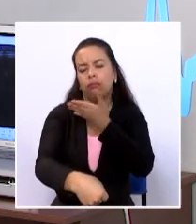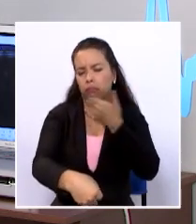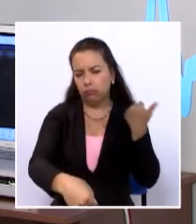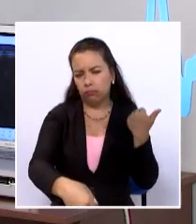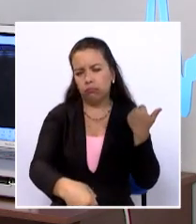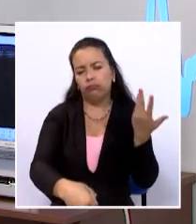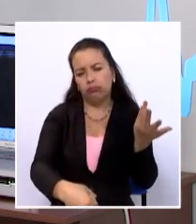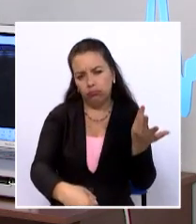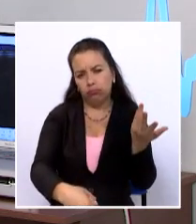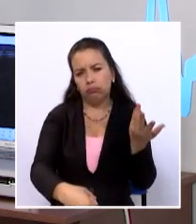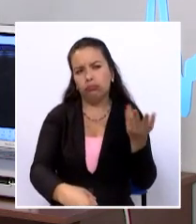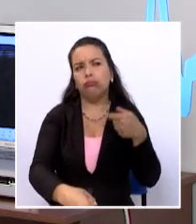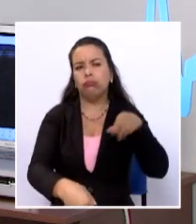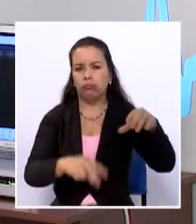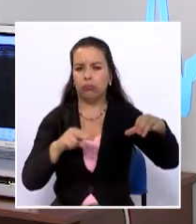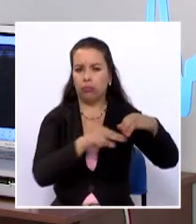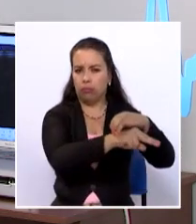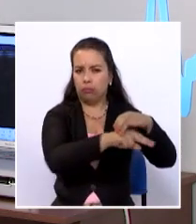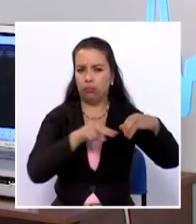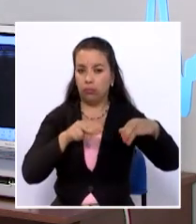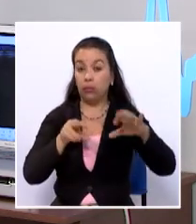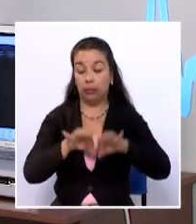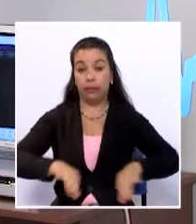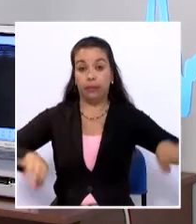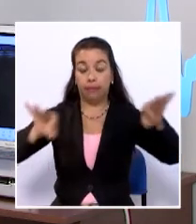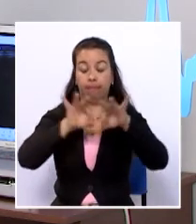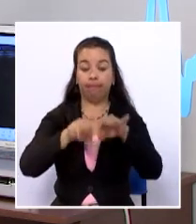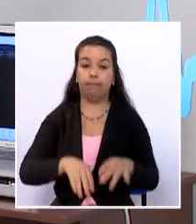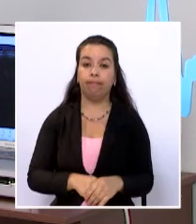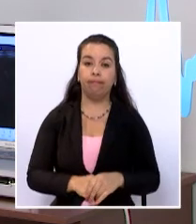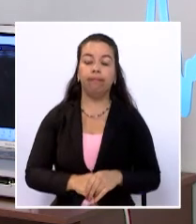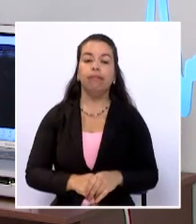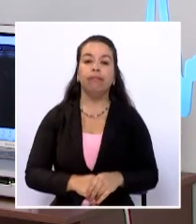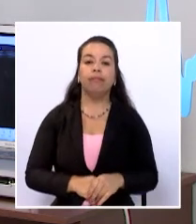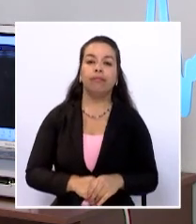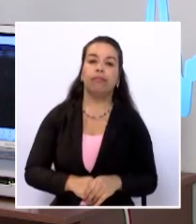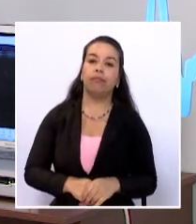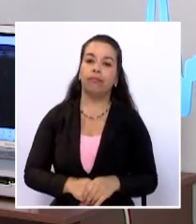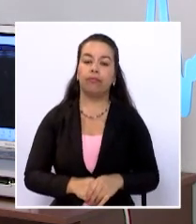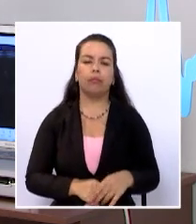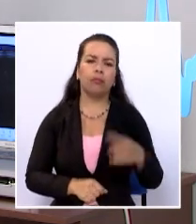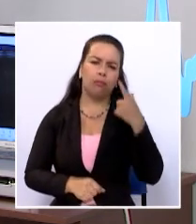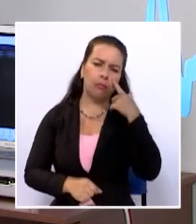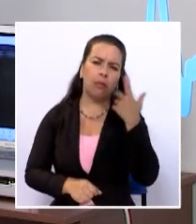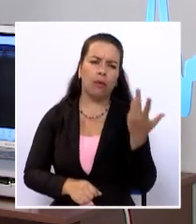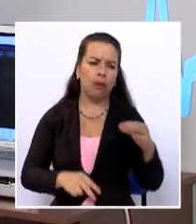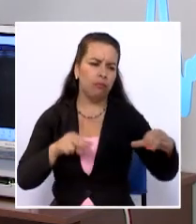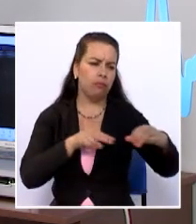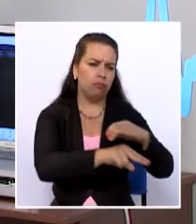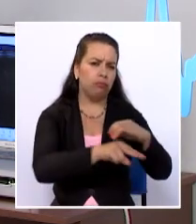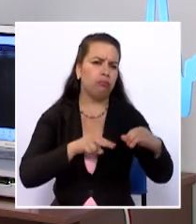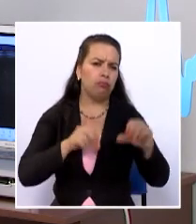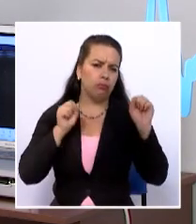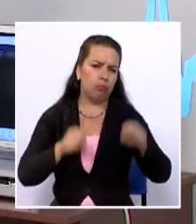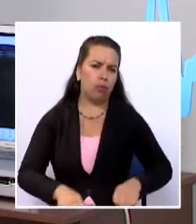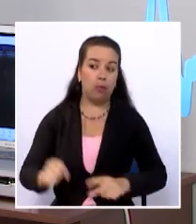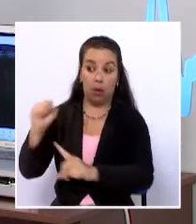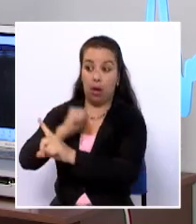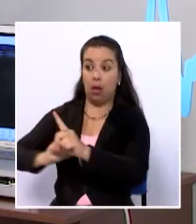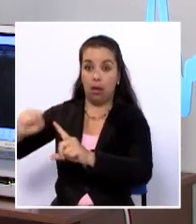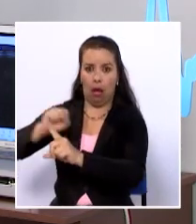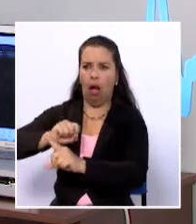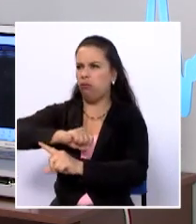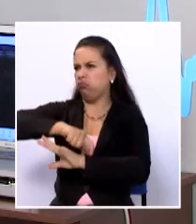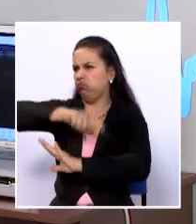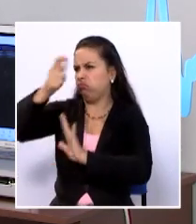sería la resonancia magnética no es generar falsas expectativas que cual ecografías en todo hay ciertas